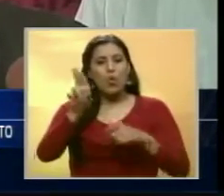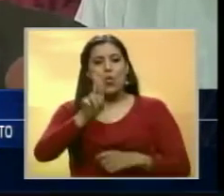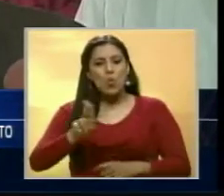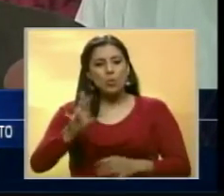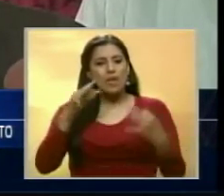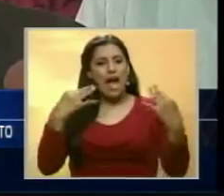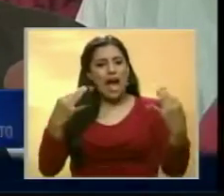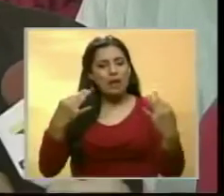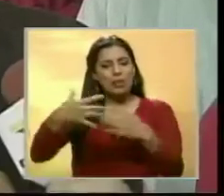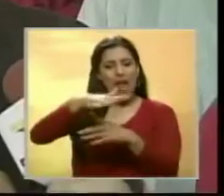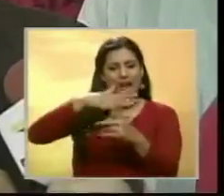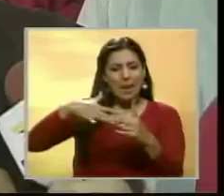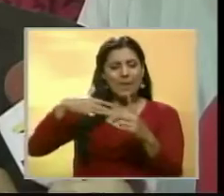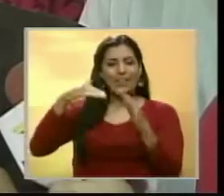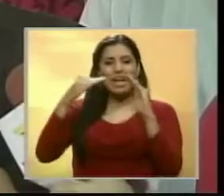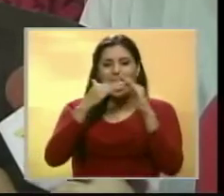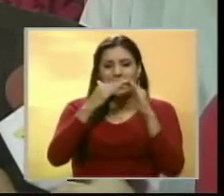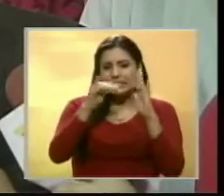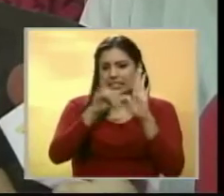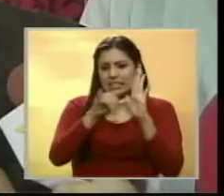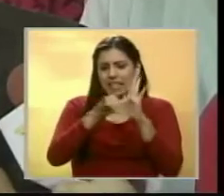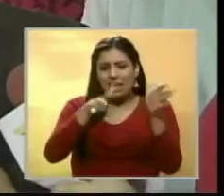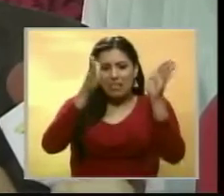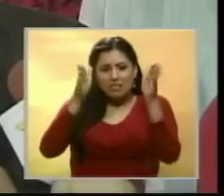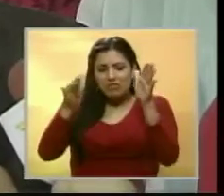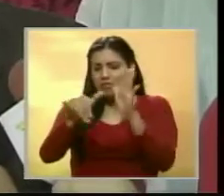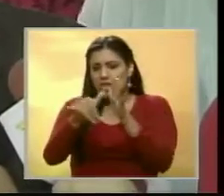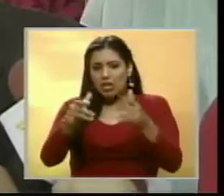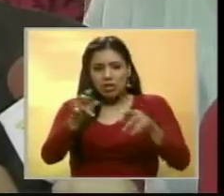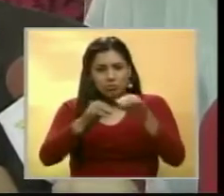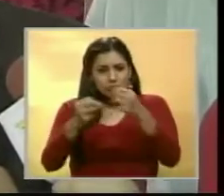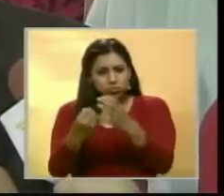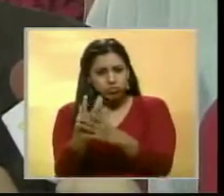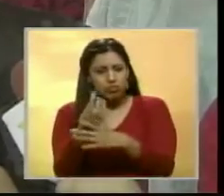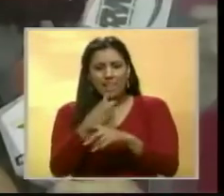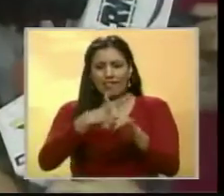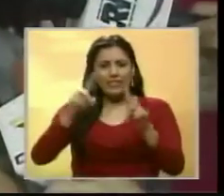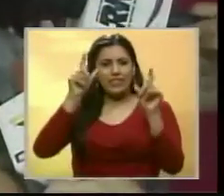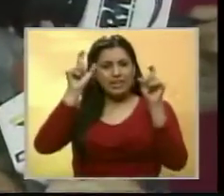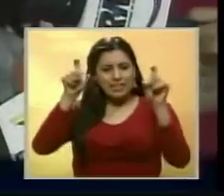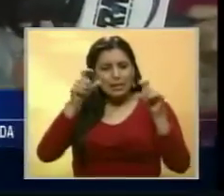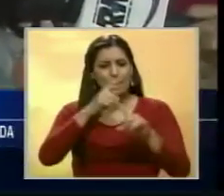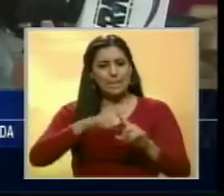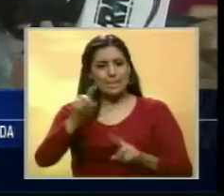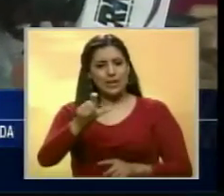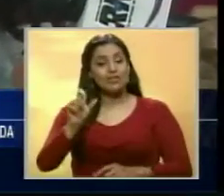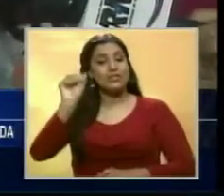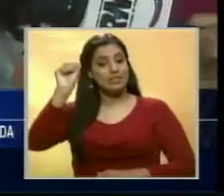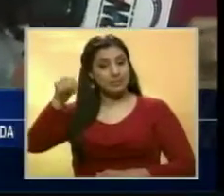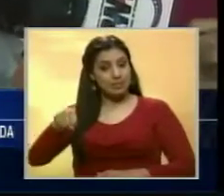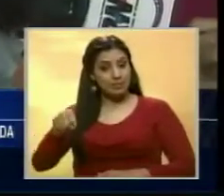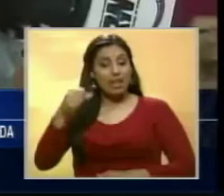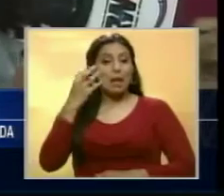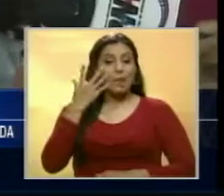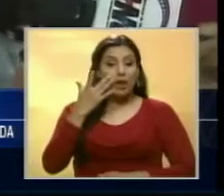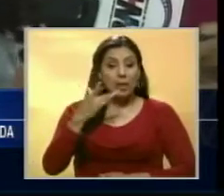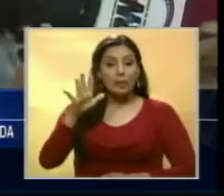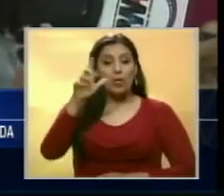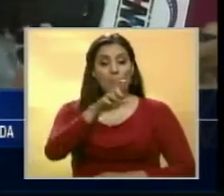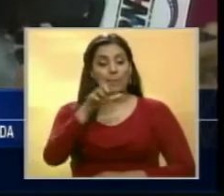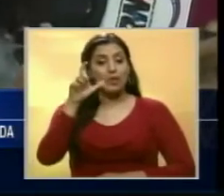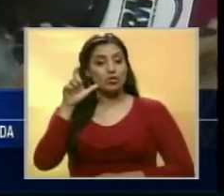uso, la organización de los productores de una manera diferente. Si los actores que